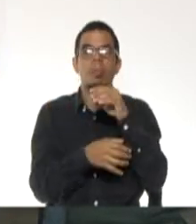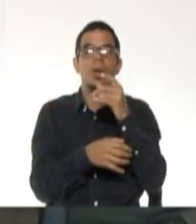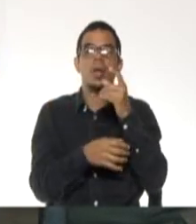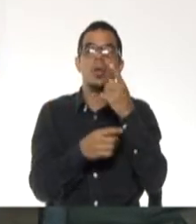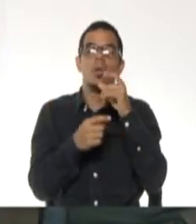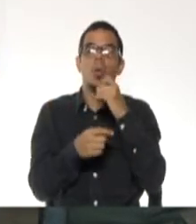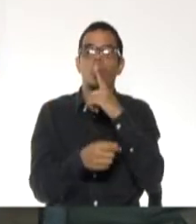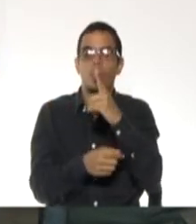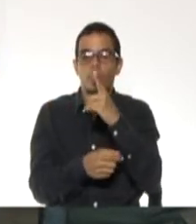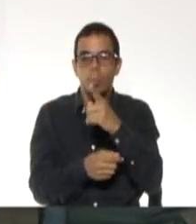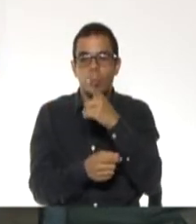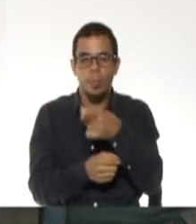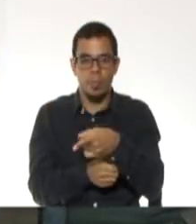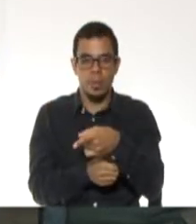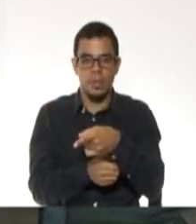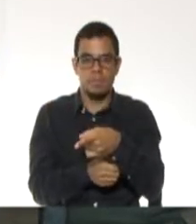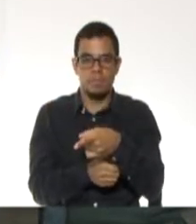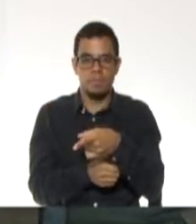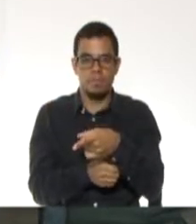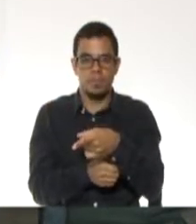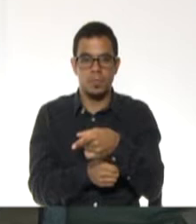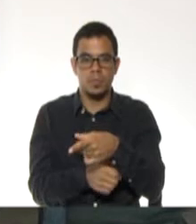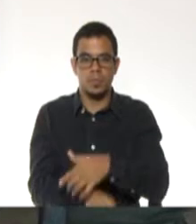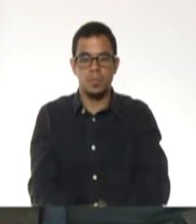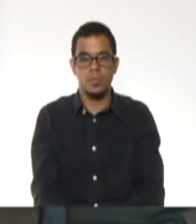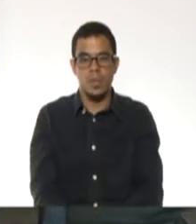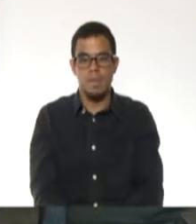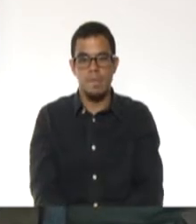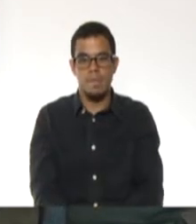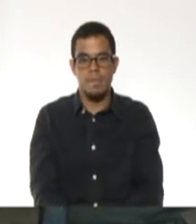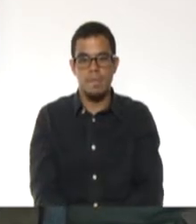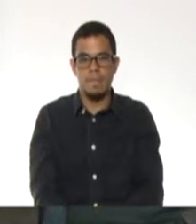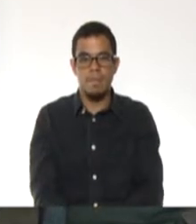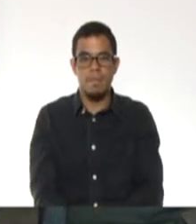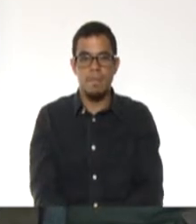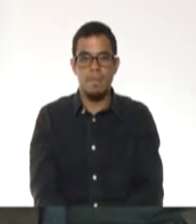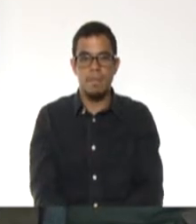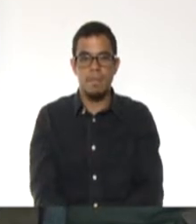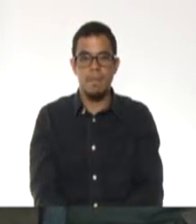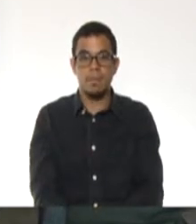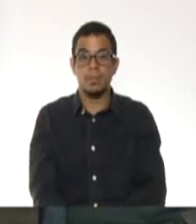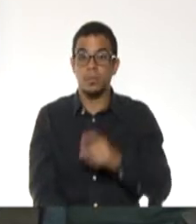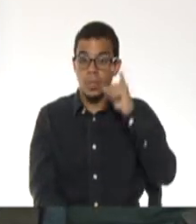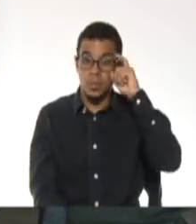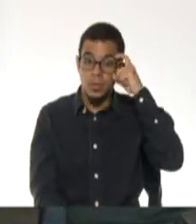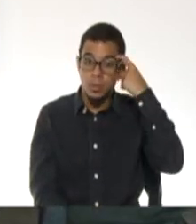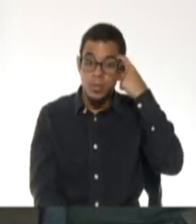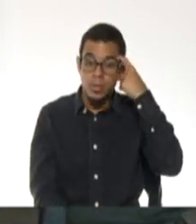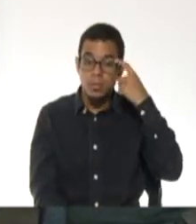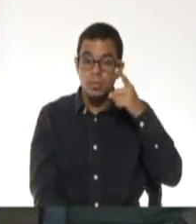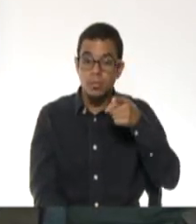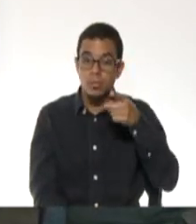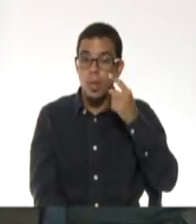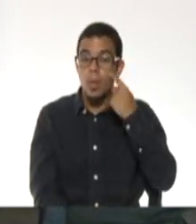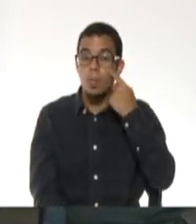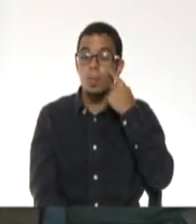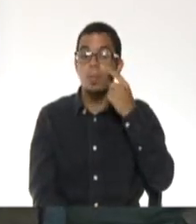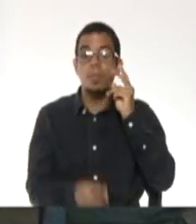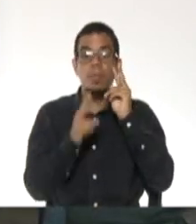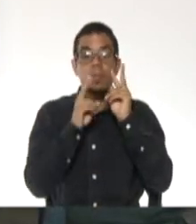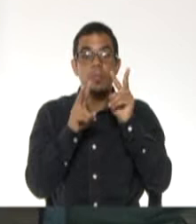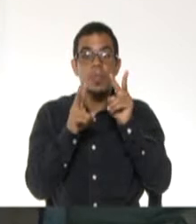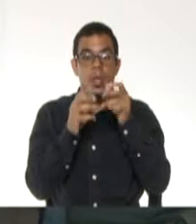un diagnóstico y posterior reparación de la misma. Ok, bueno, vamos allá. Recuerden hoy en la clase estar pendientes, estar muy atentos,